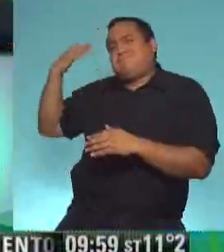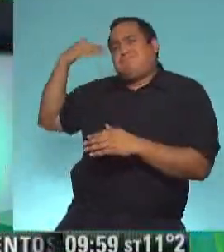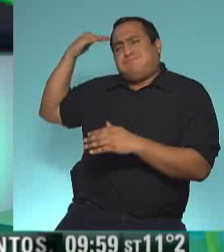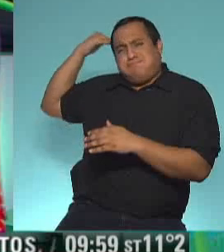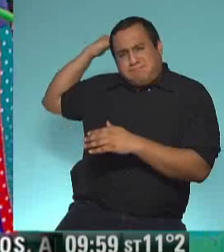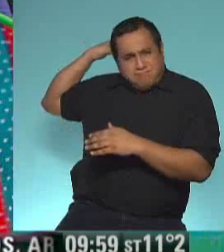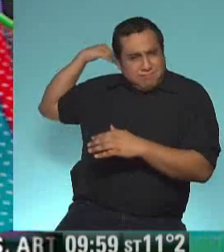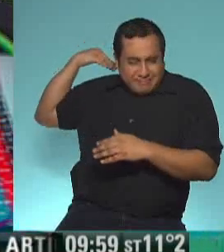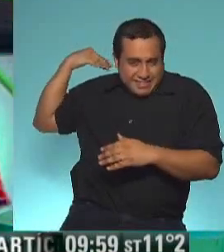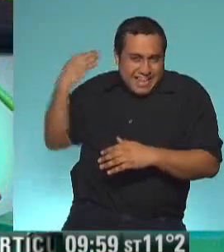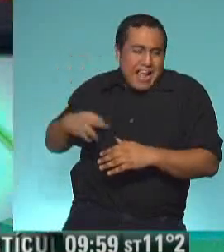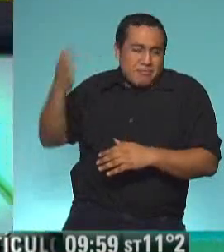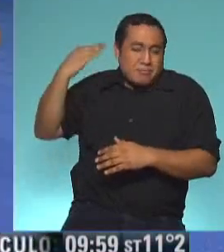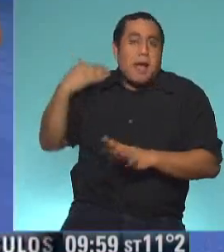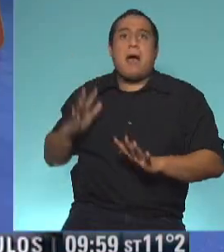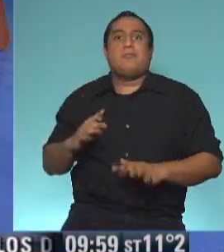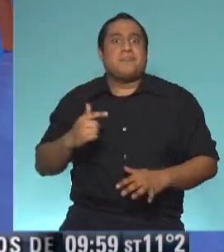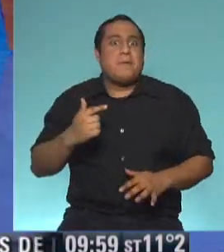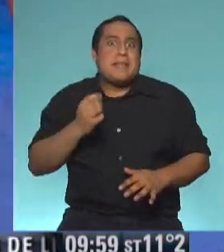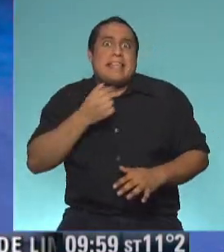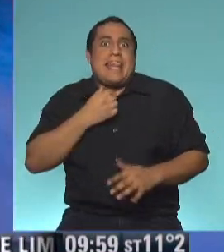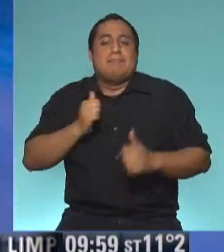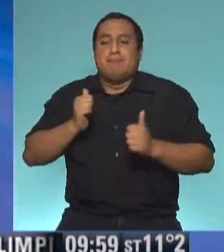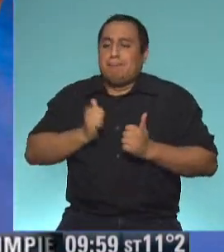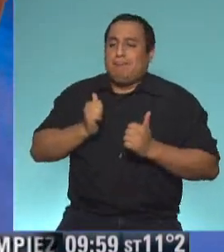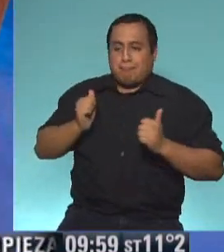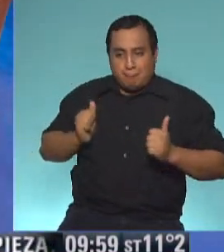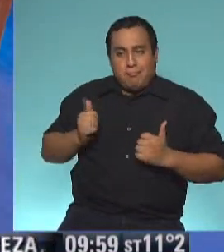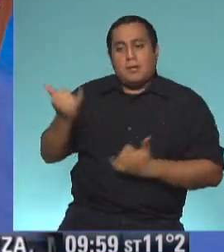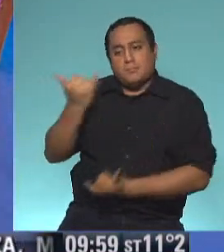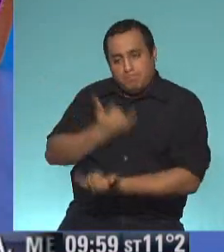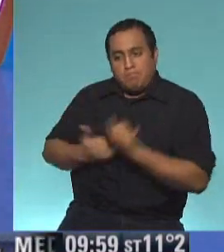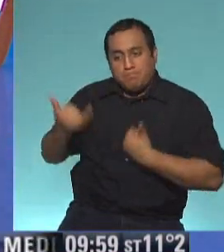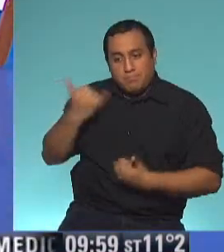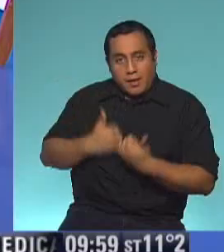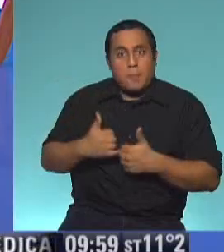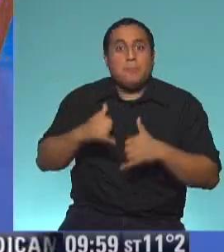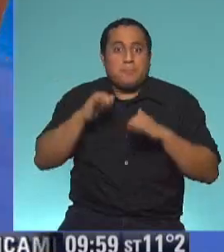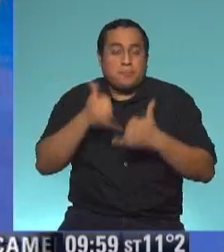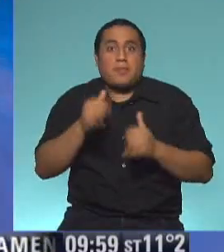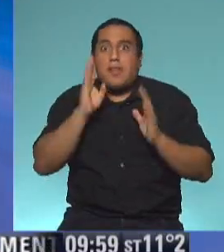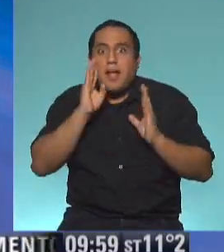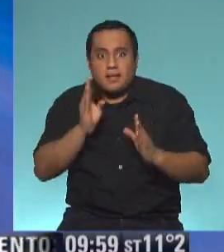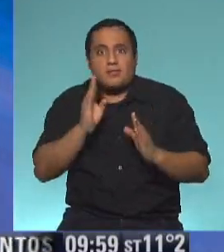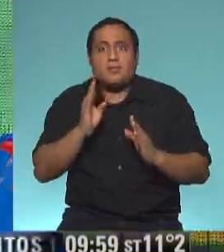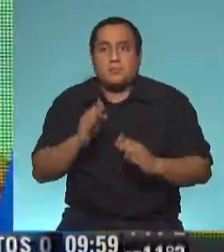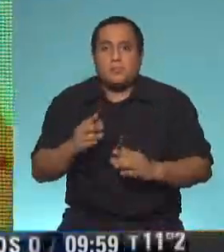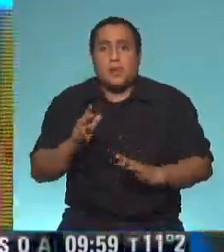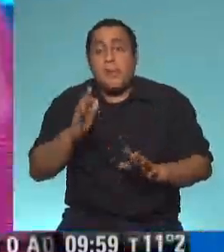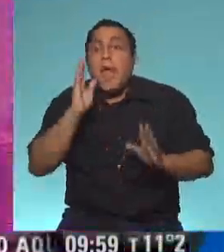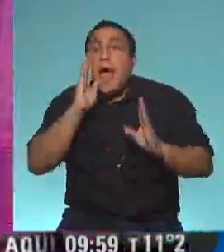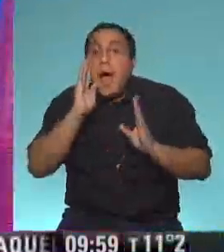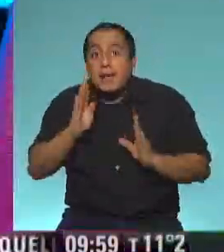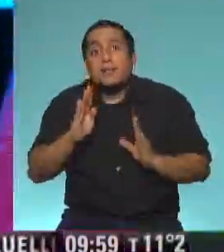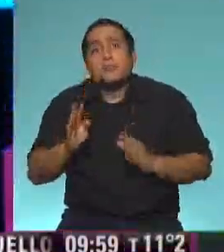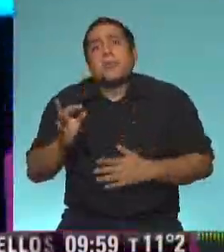atrás. Da unas ganas de sentarme para a escucharla así. Vamos a sentarnos acá al rinconcito charlador. Y contanos todo, Fer. Presten atención, porque